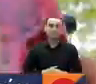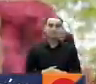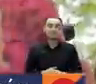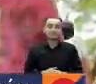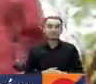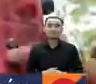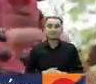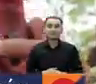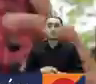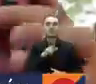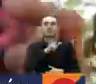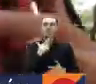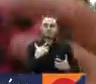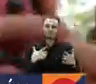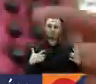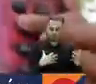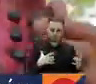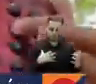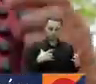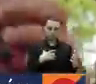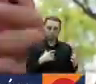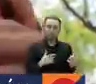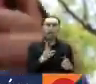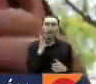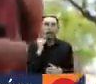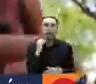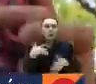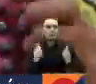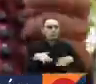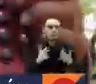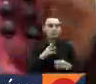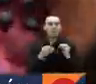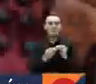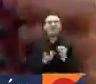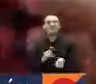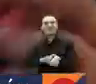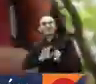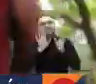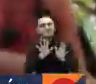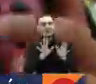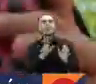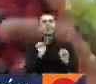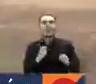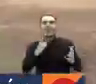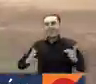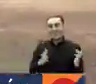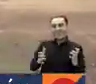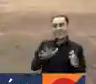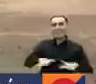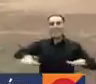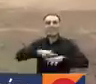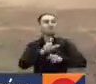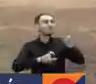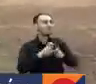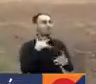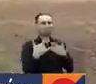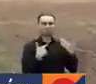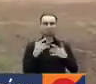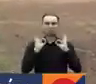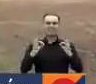Con sus interpretaciones, habilidad para el acordeón y mucho carisma, lograron cautivar al público y al jurado de